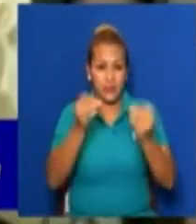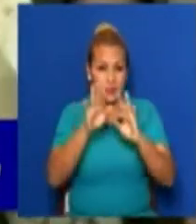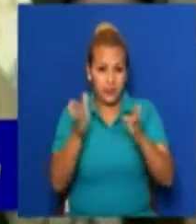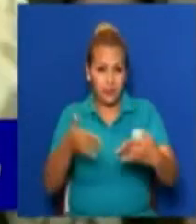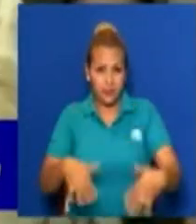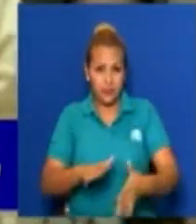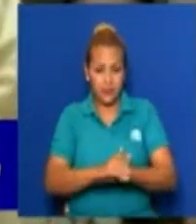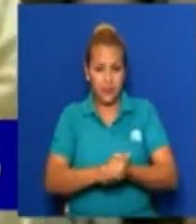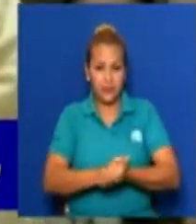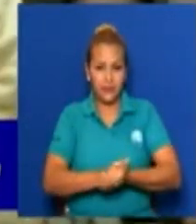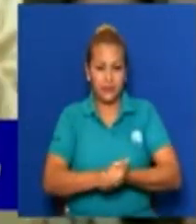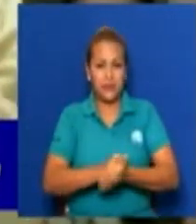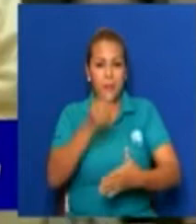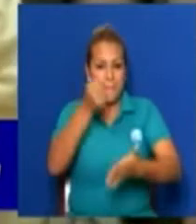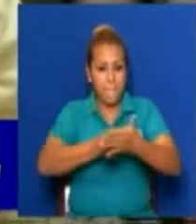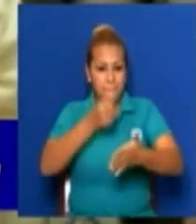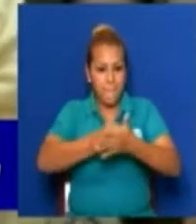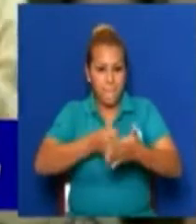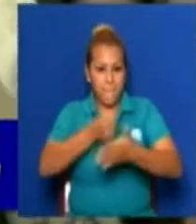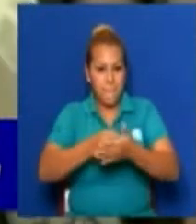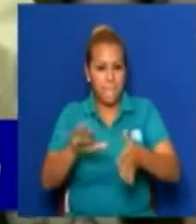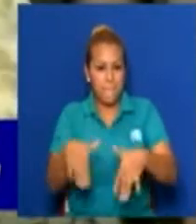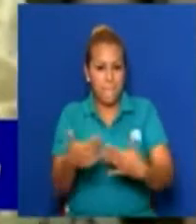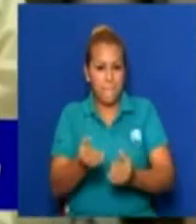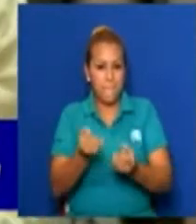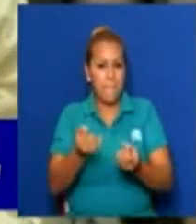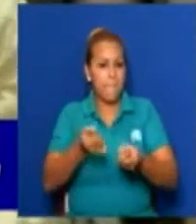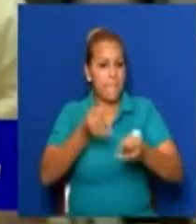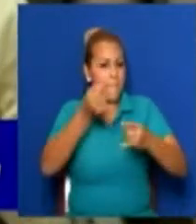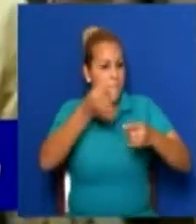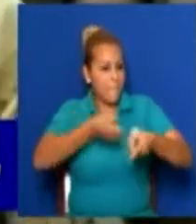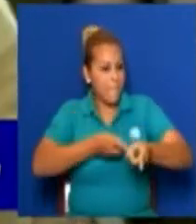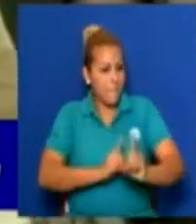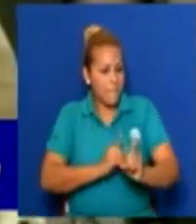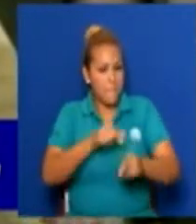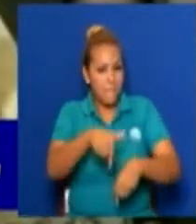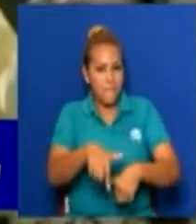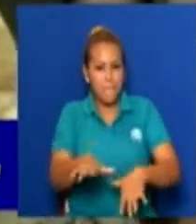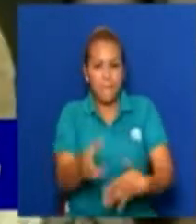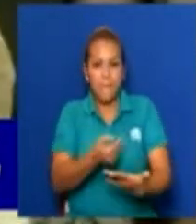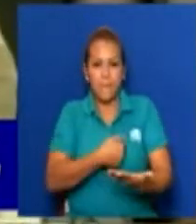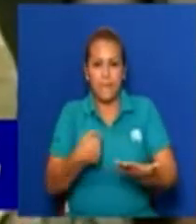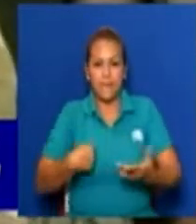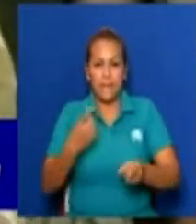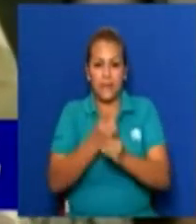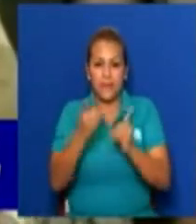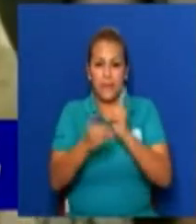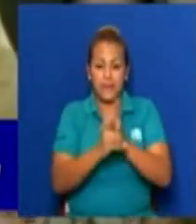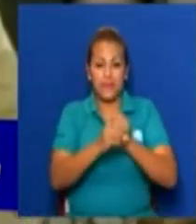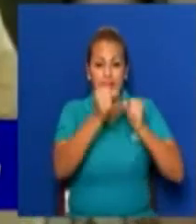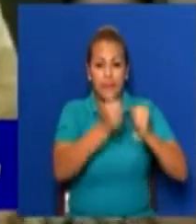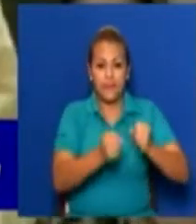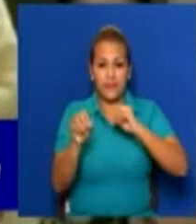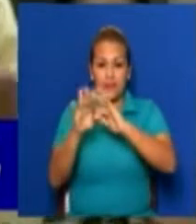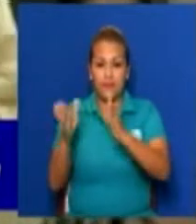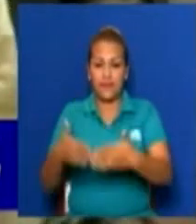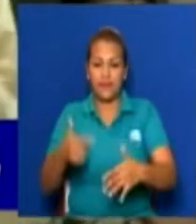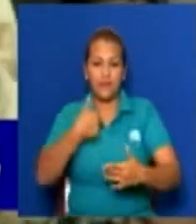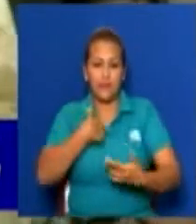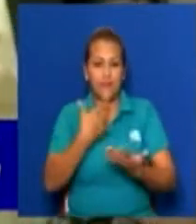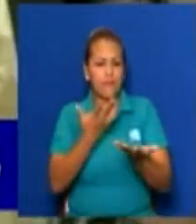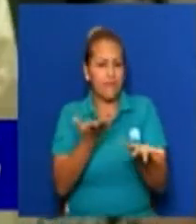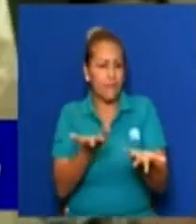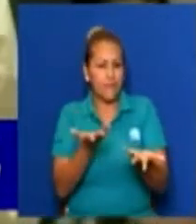es una lucha por la igualdad que le corresponde a hombres y mujeres. Considero un